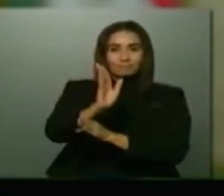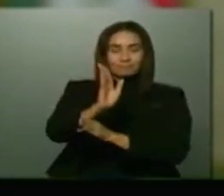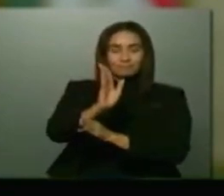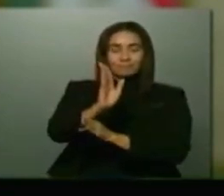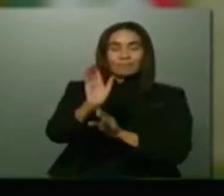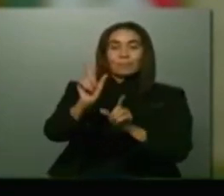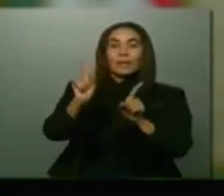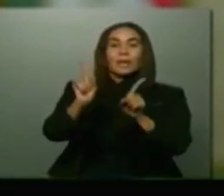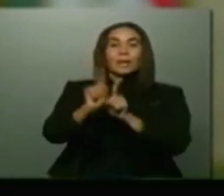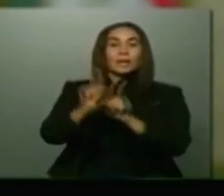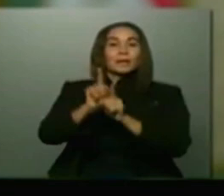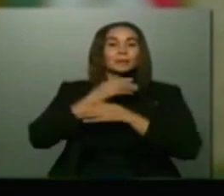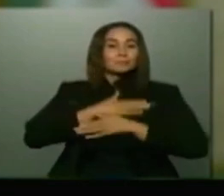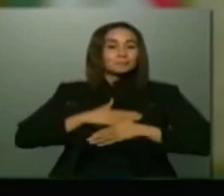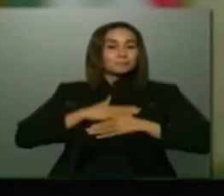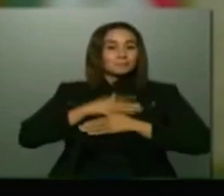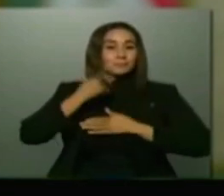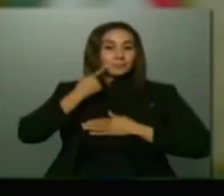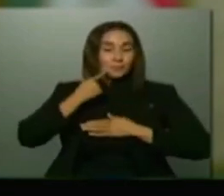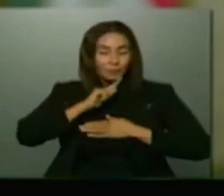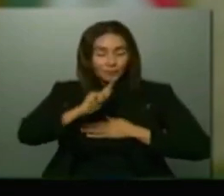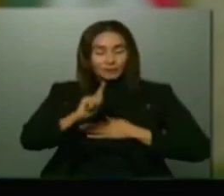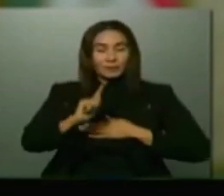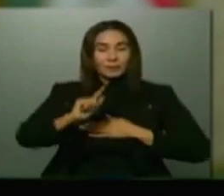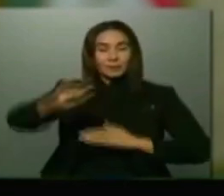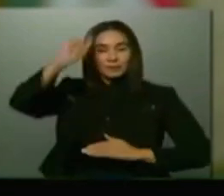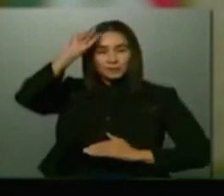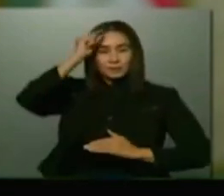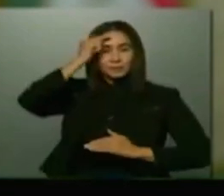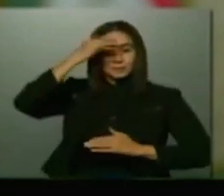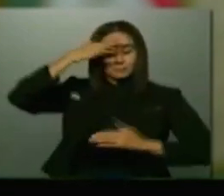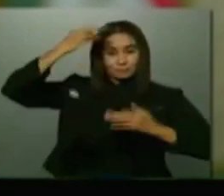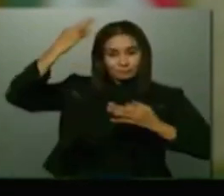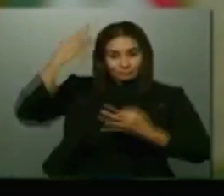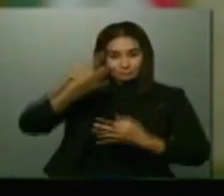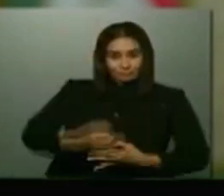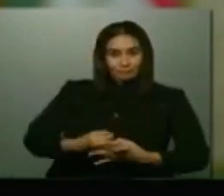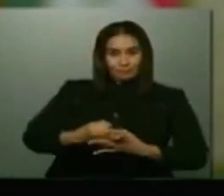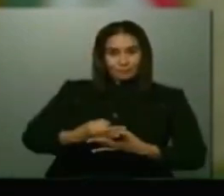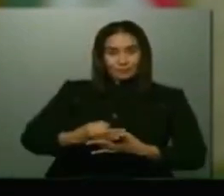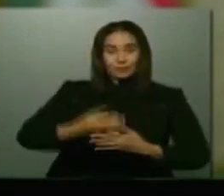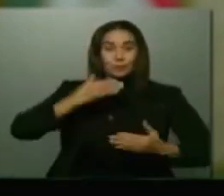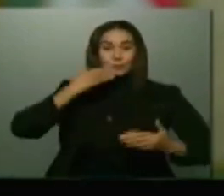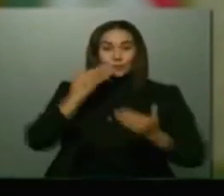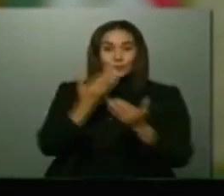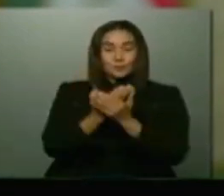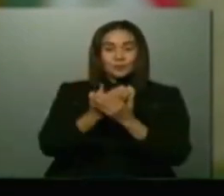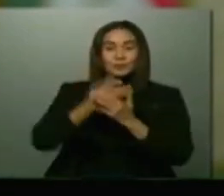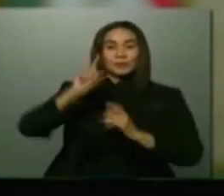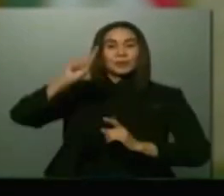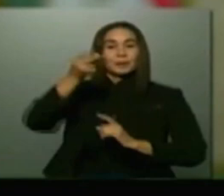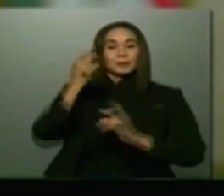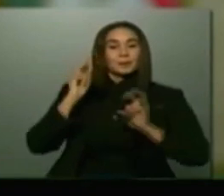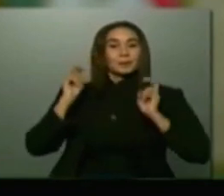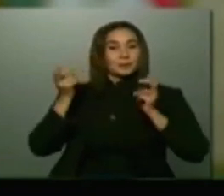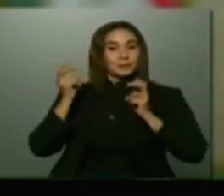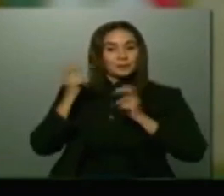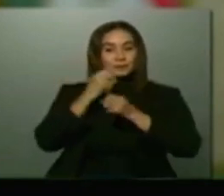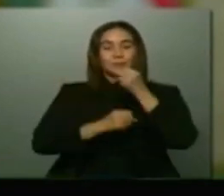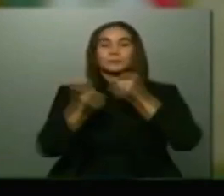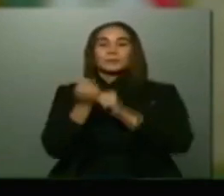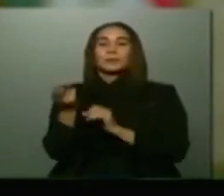También me satisface anunciarles que el gobierno ha decidido, con efectividad al